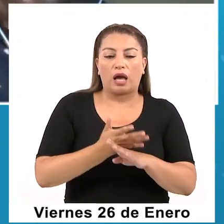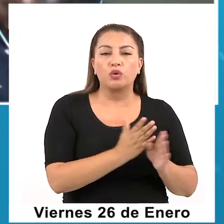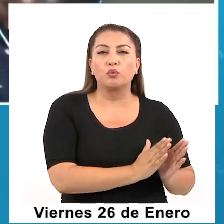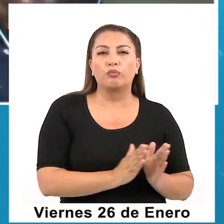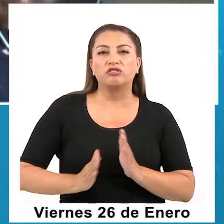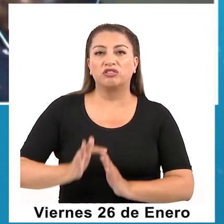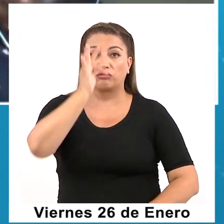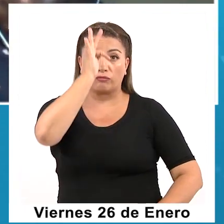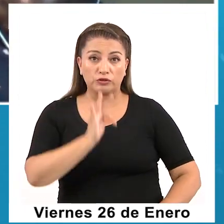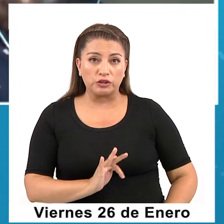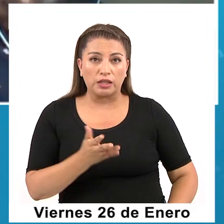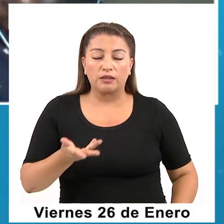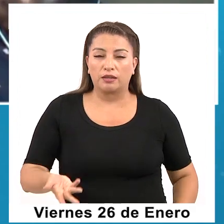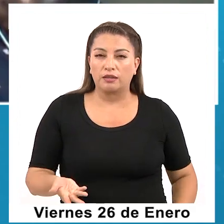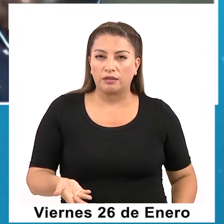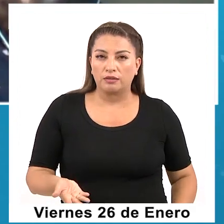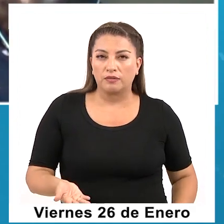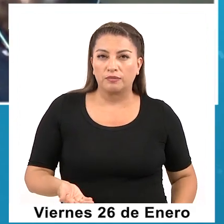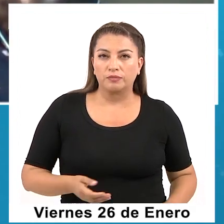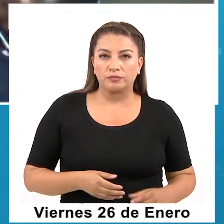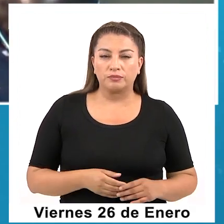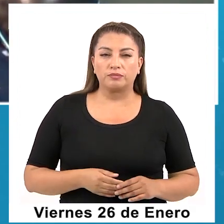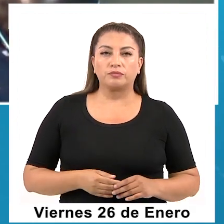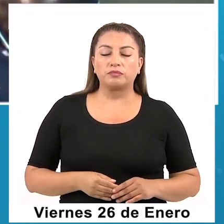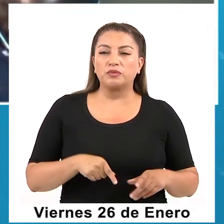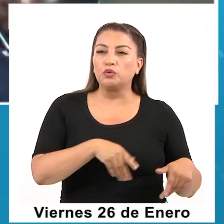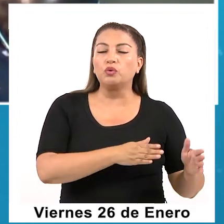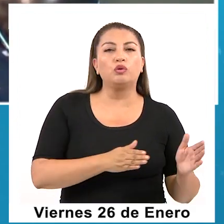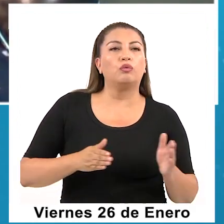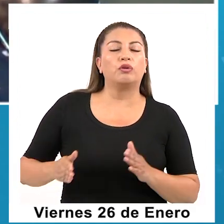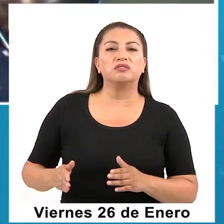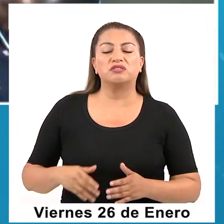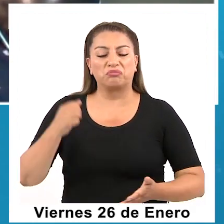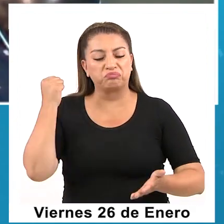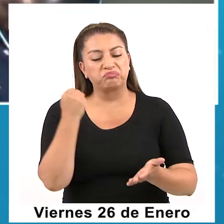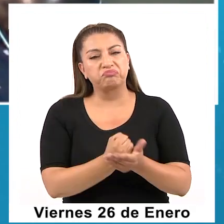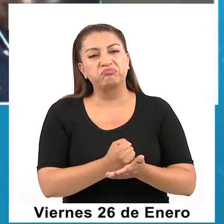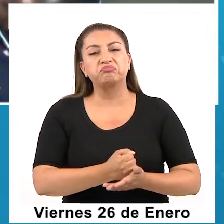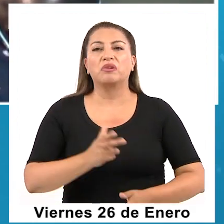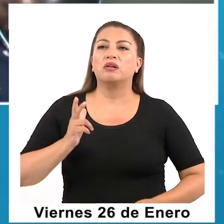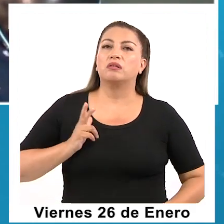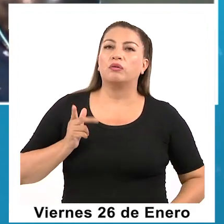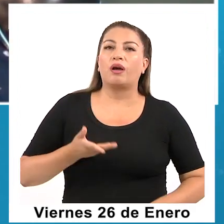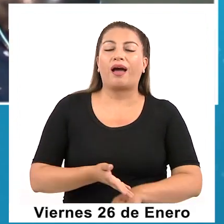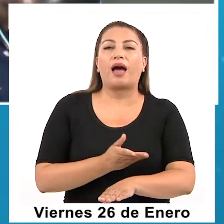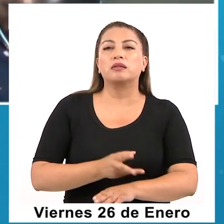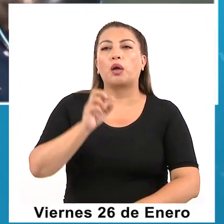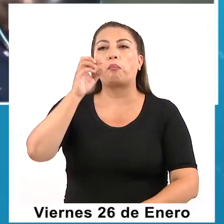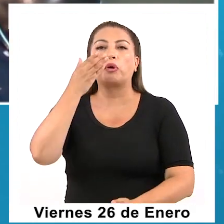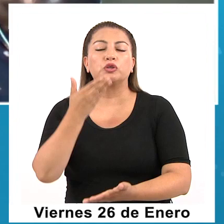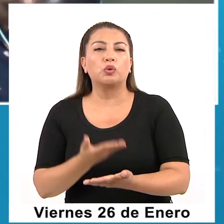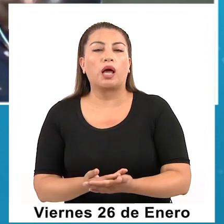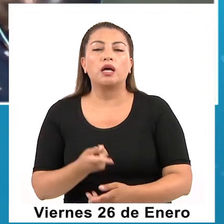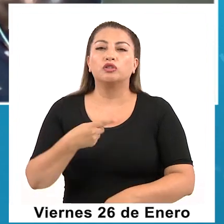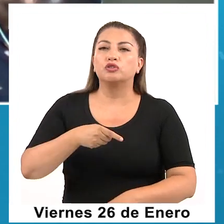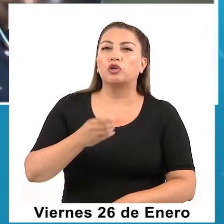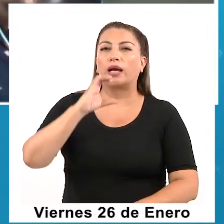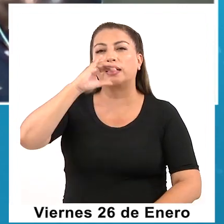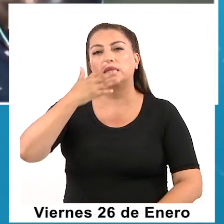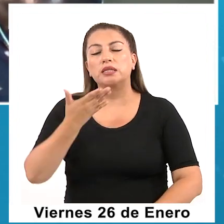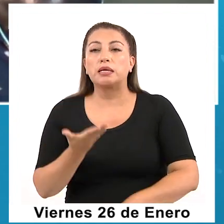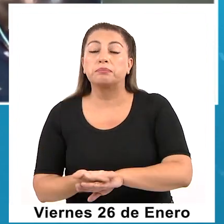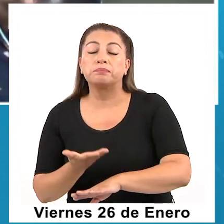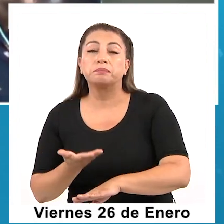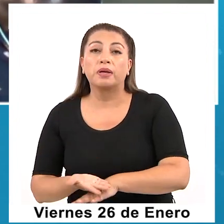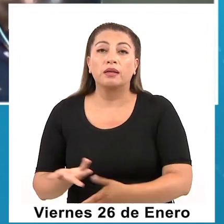de funcionarios, ¿cierto? Que es un proceso calificado también, donde se postula, ¿cierto? Tienen ciertos requisitos, y